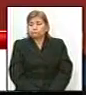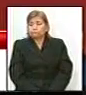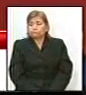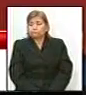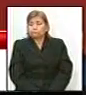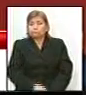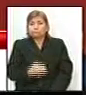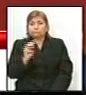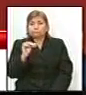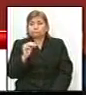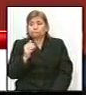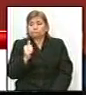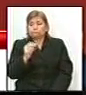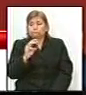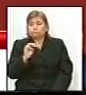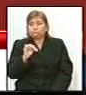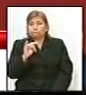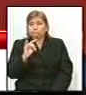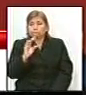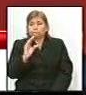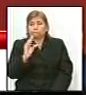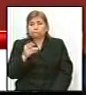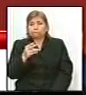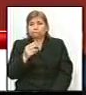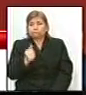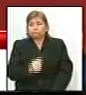Don Mardonio Mucha.